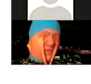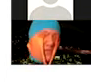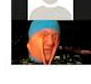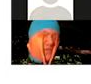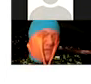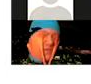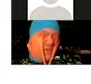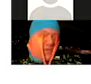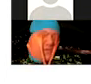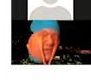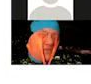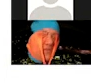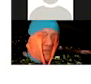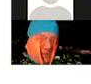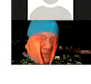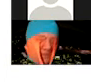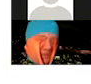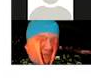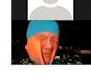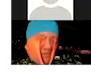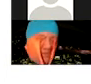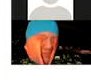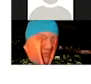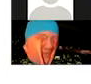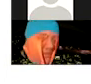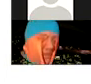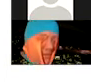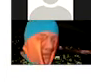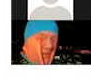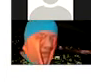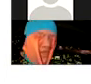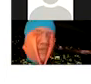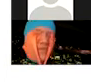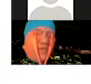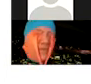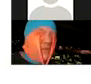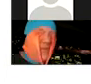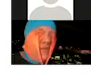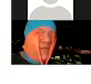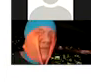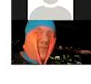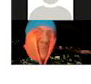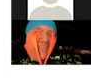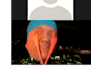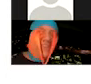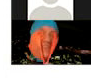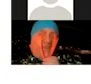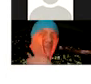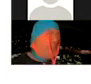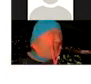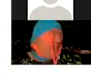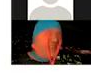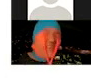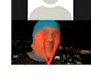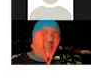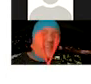bien, curiosamente. Ok. Sí. Entonces, como que quizás lo tratamos. Ok, entonces no nos movemos. Nos tenemos que